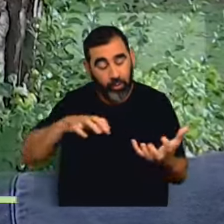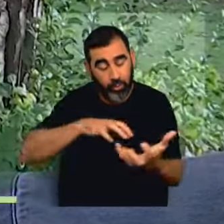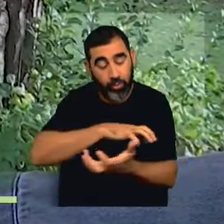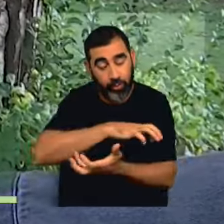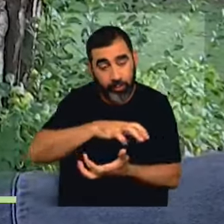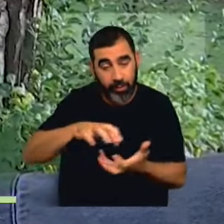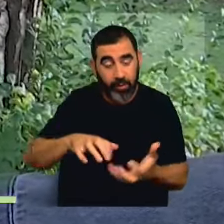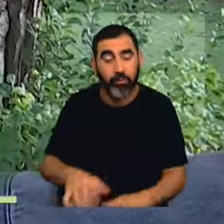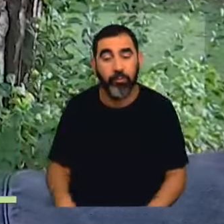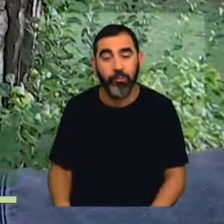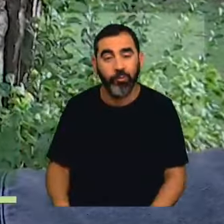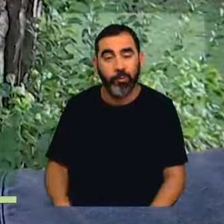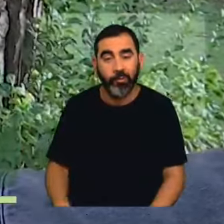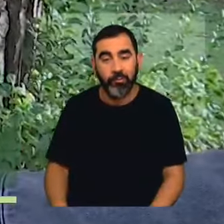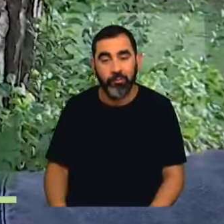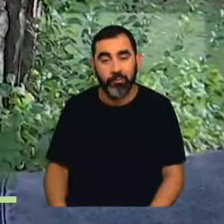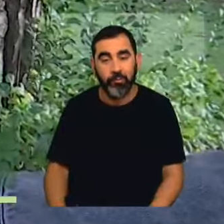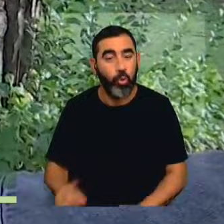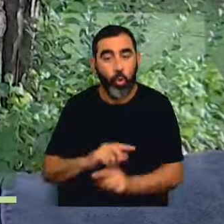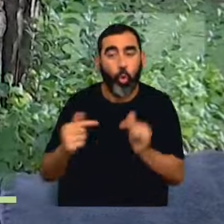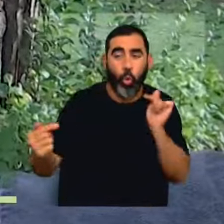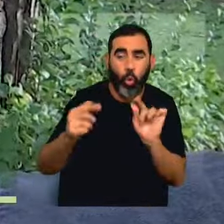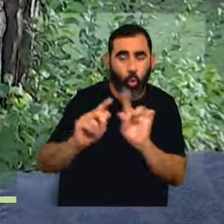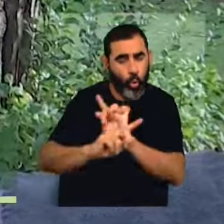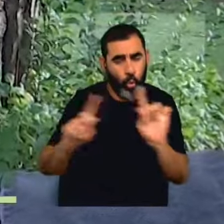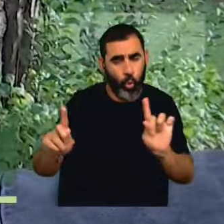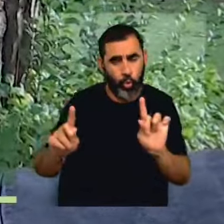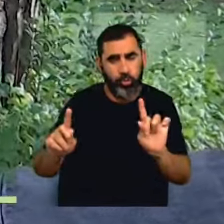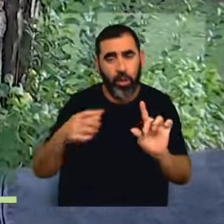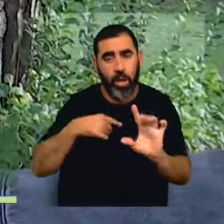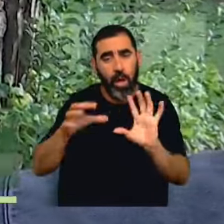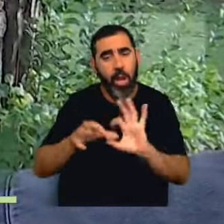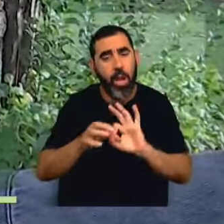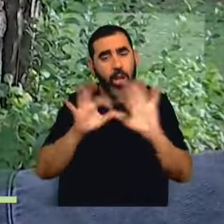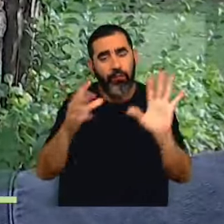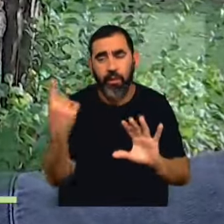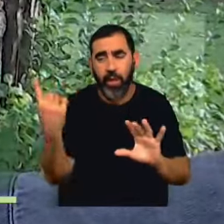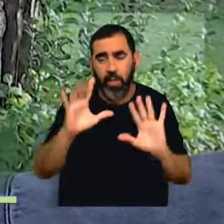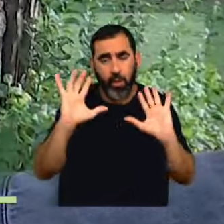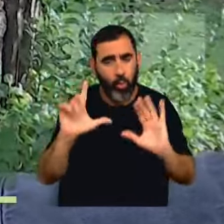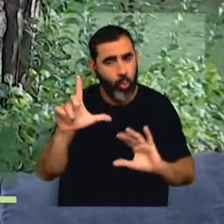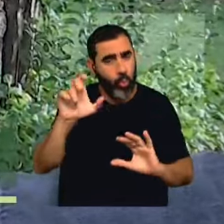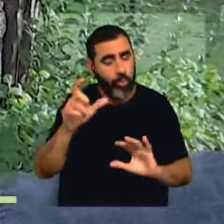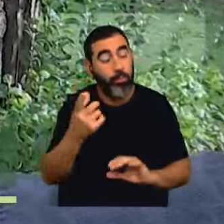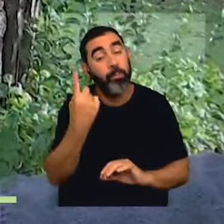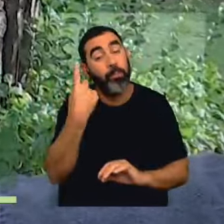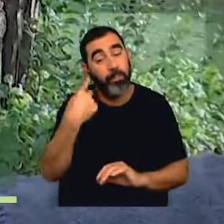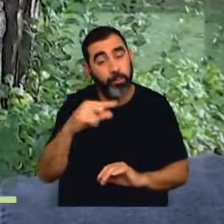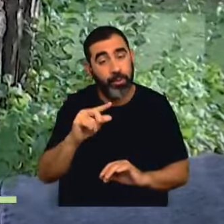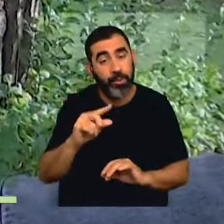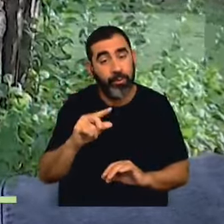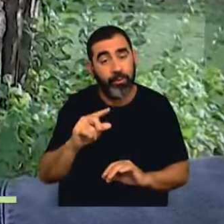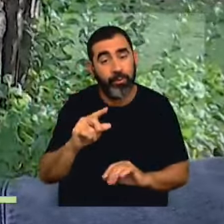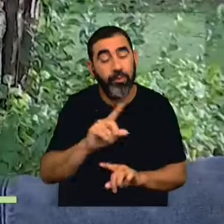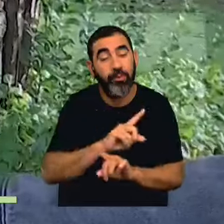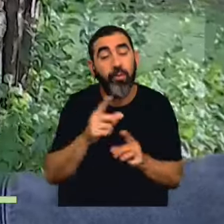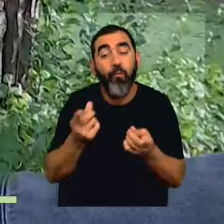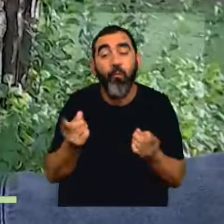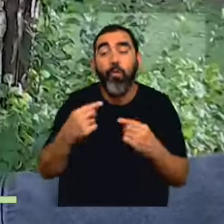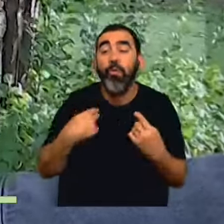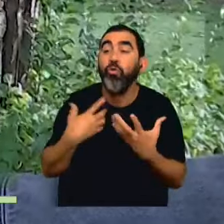complicada No nos oponemos somos seres libres por suerte en un país democrático pero que vuelva aquel que